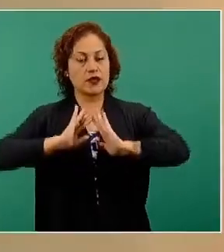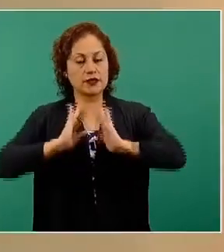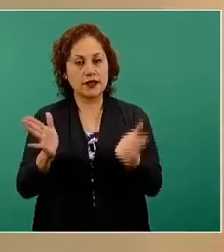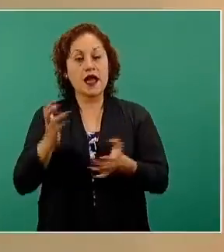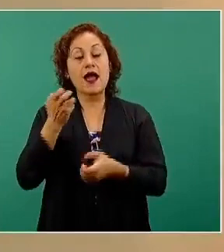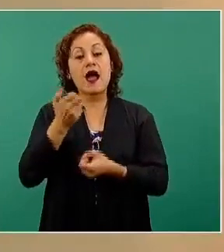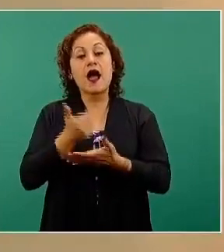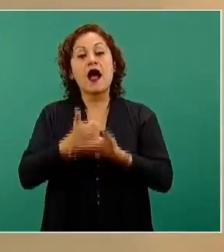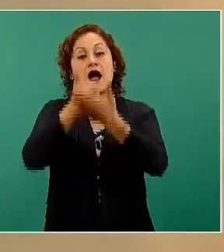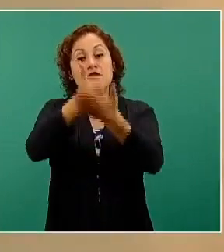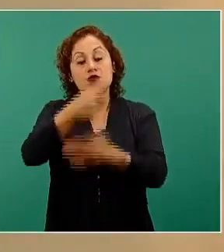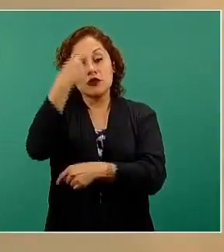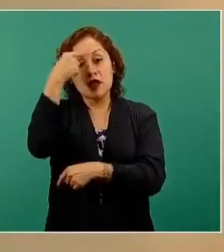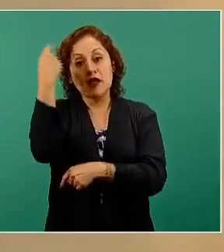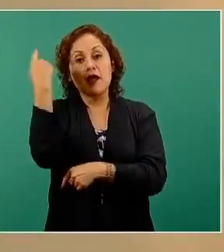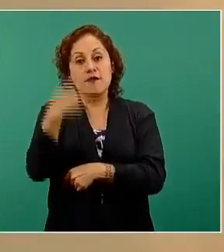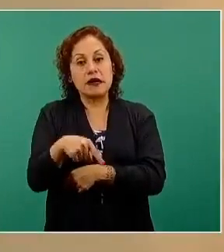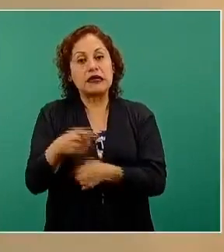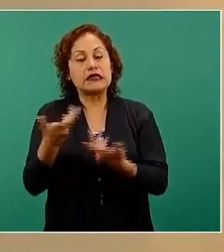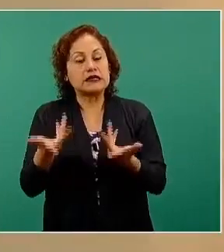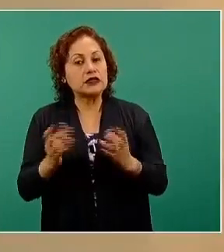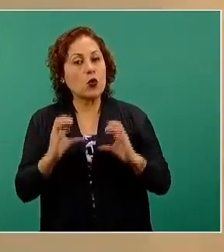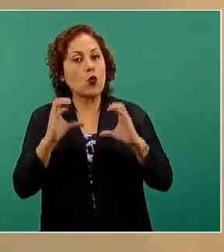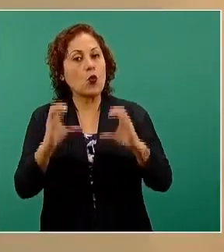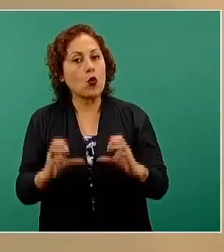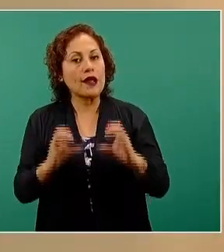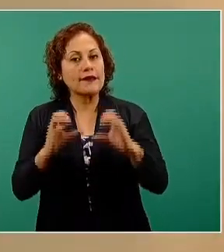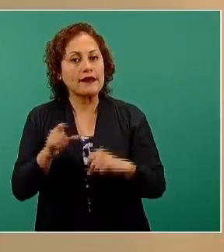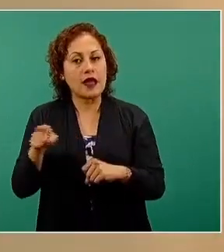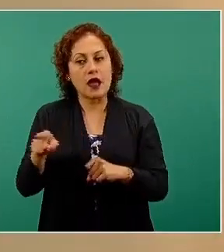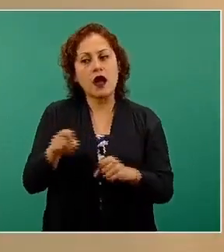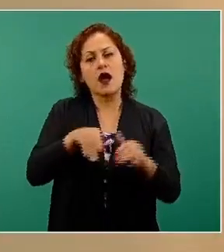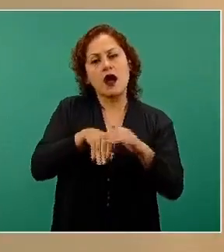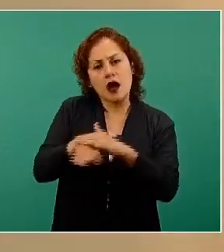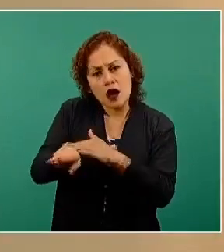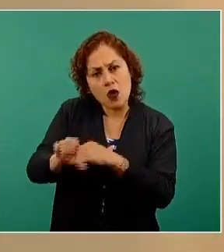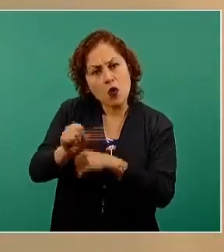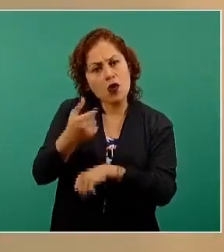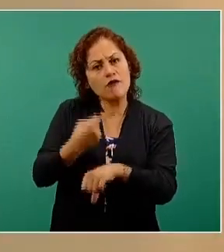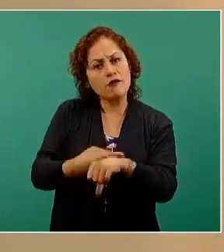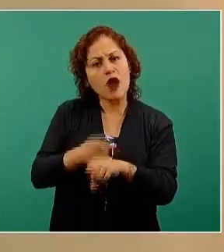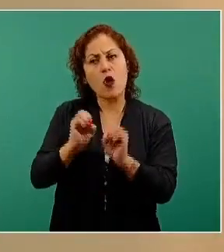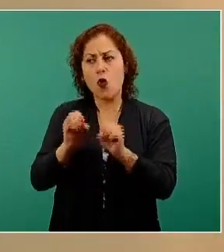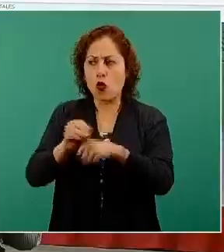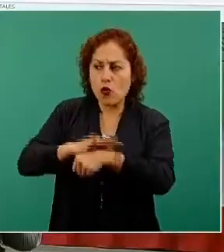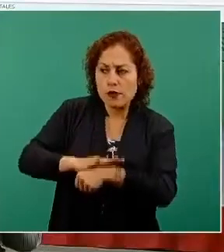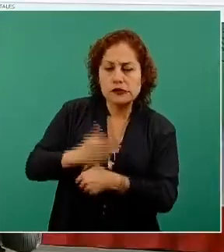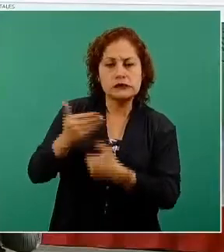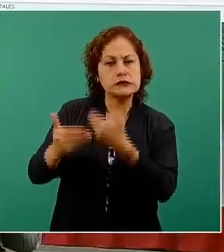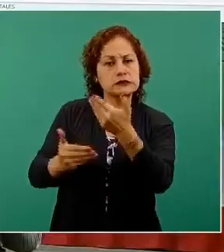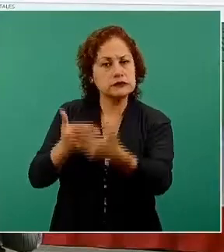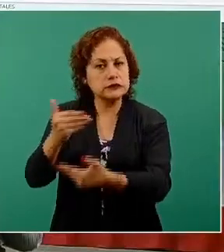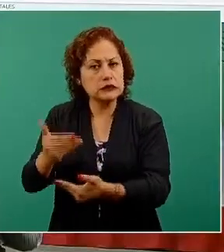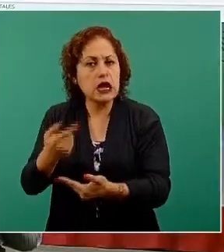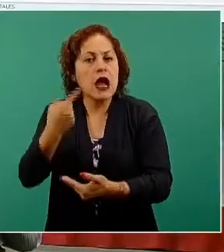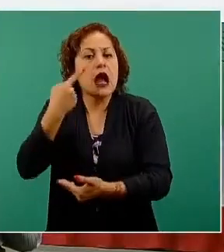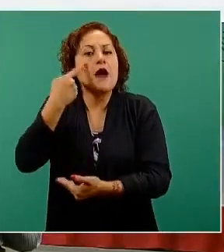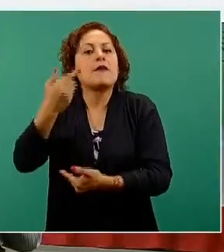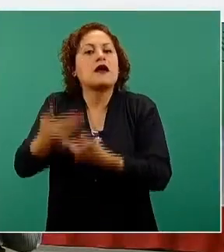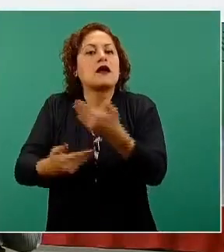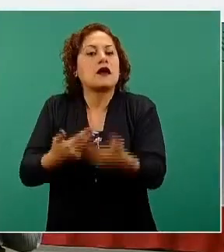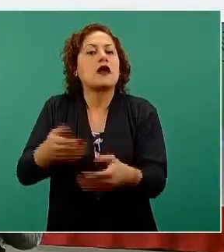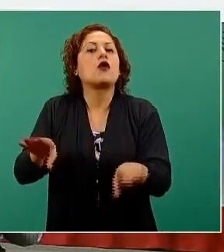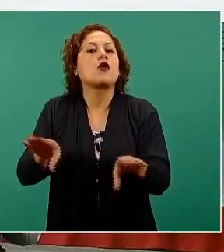alguna forma ser flexible dependiendo de cómo se comporta la curva epidémica, ¿no? La siguiente, por favor.